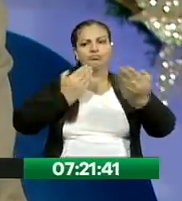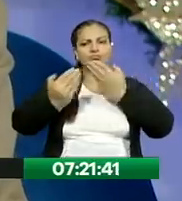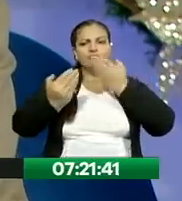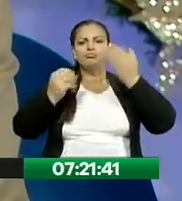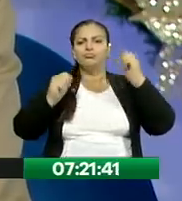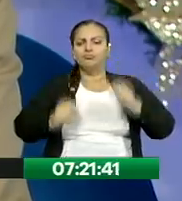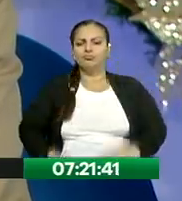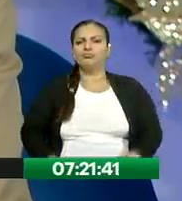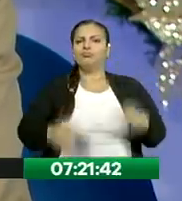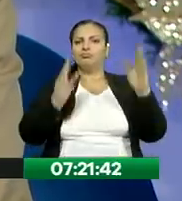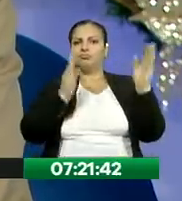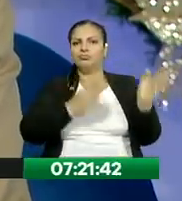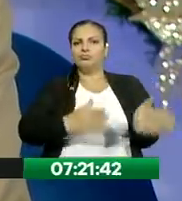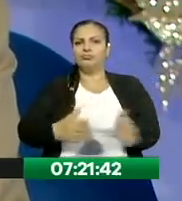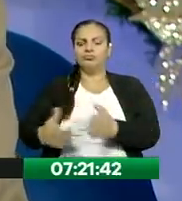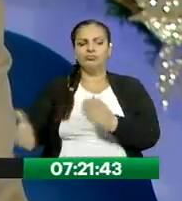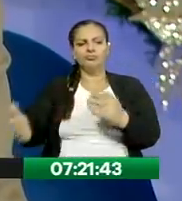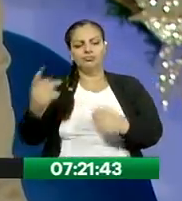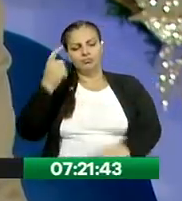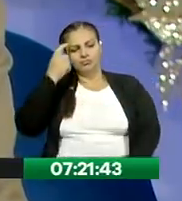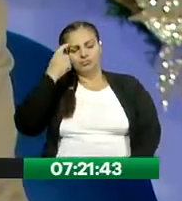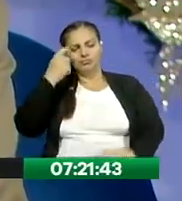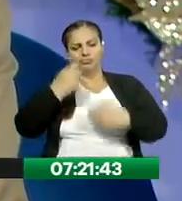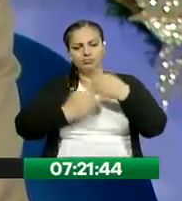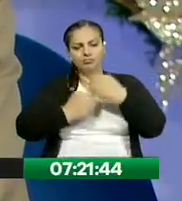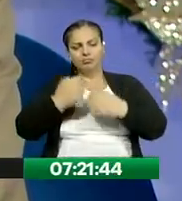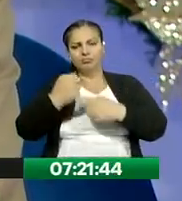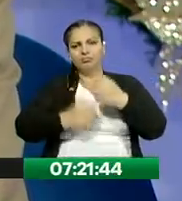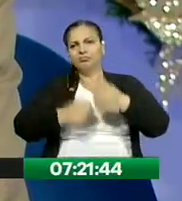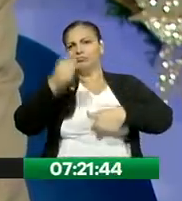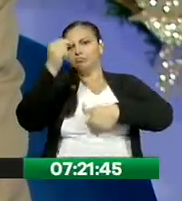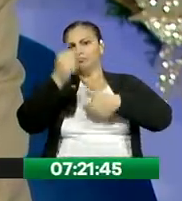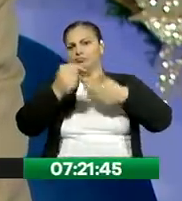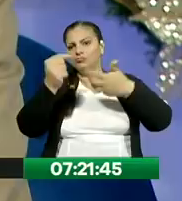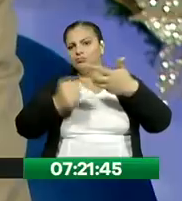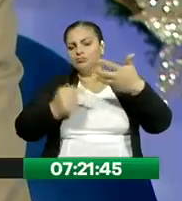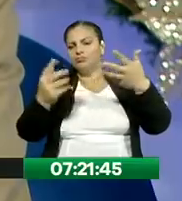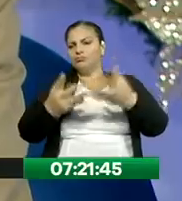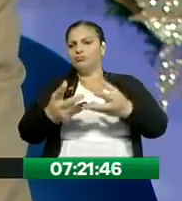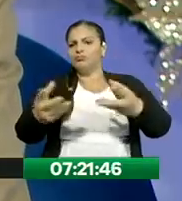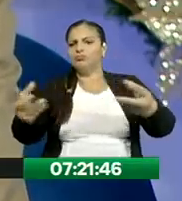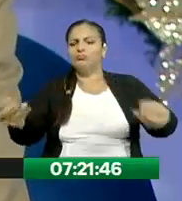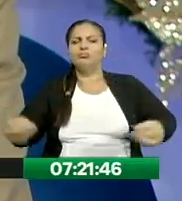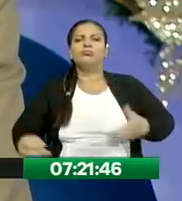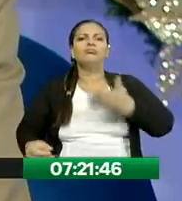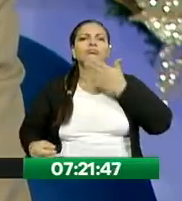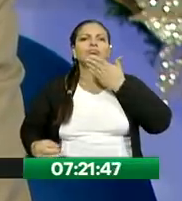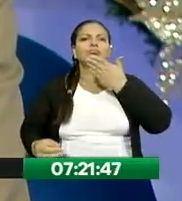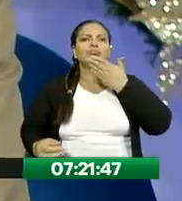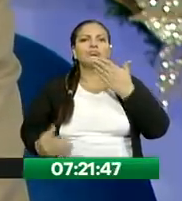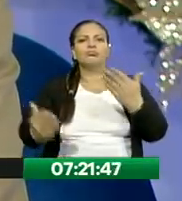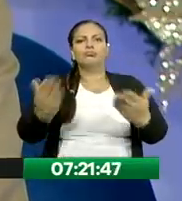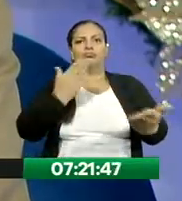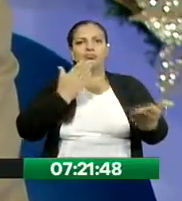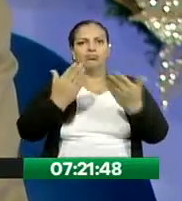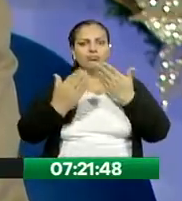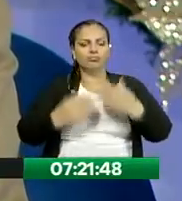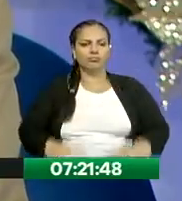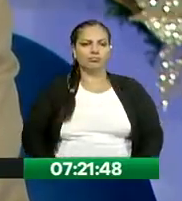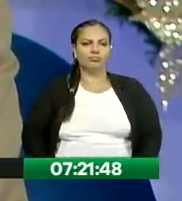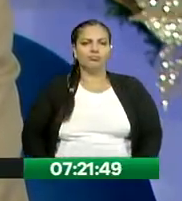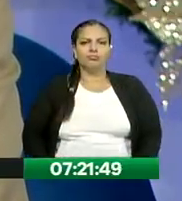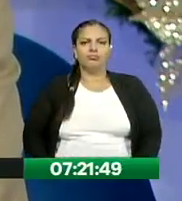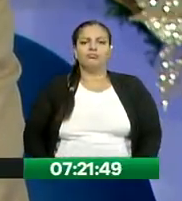alternativas de solución viables a mediano y largo plazo con diversas organizaciones sociales, lo que